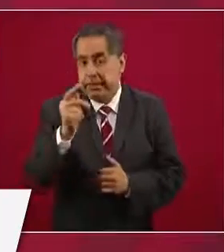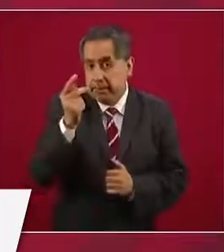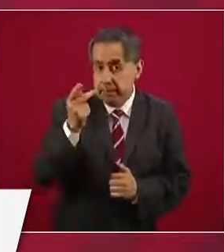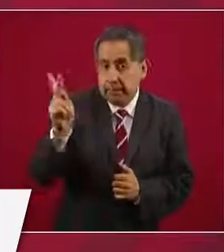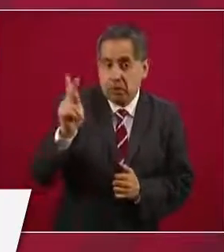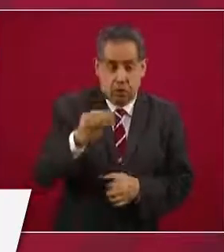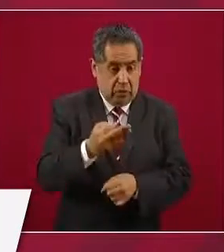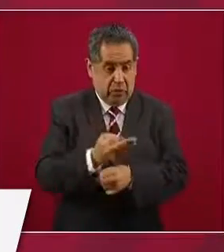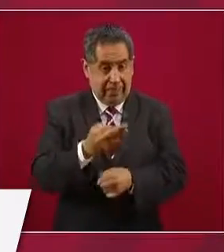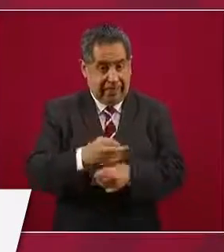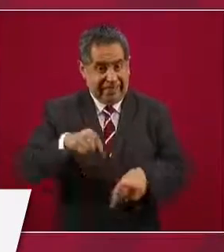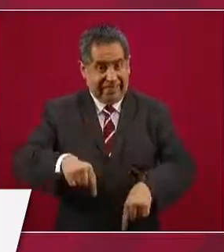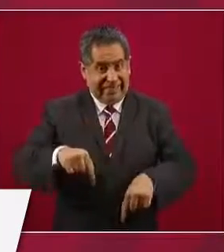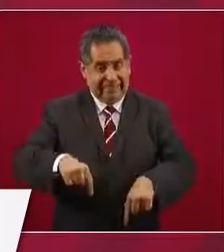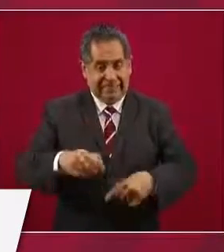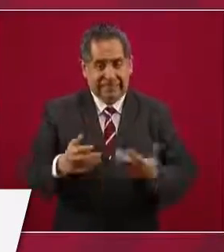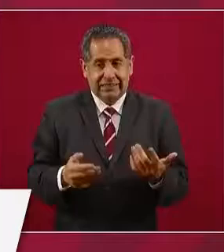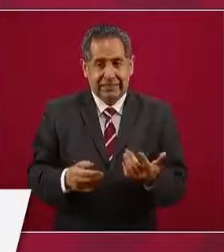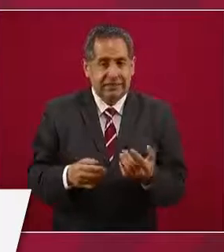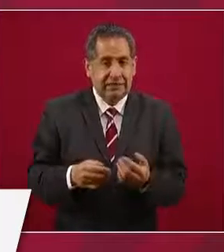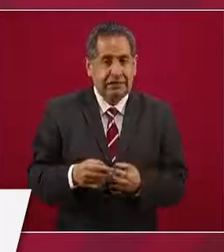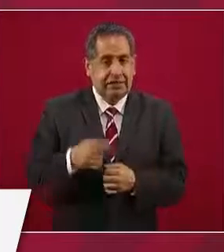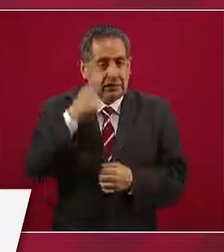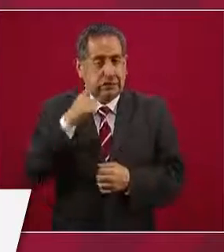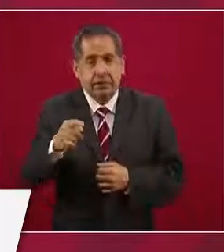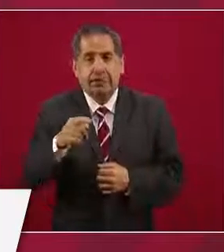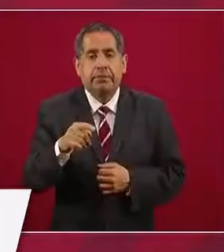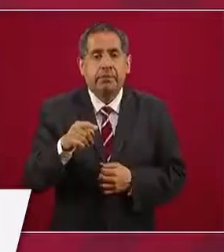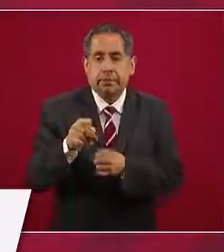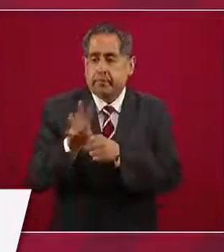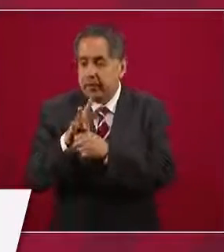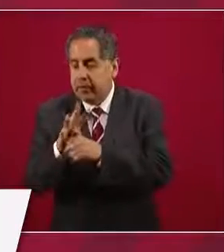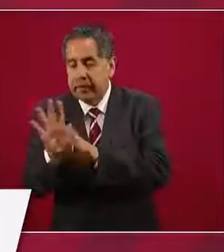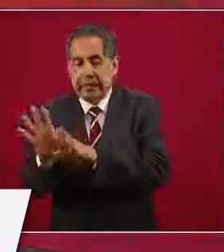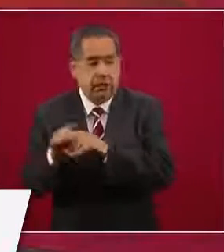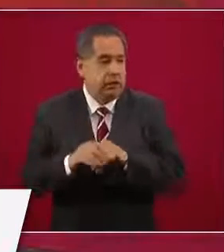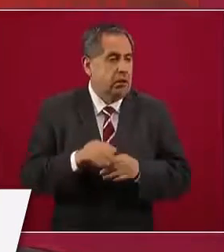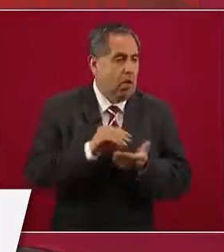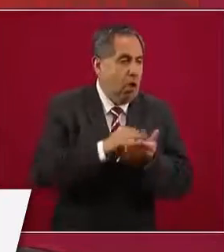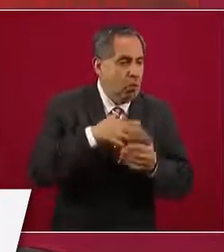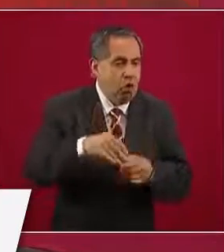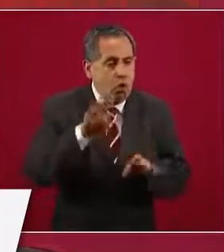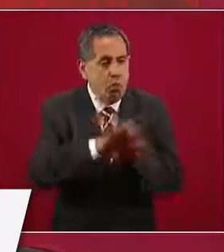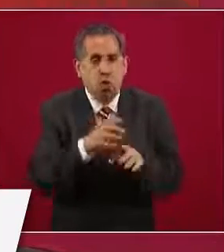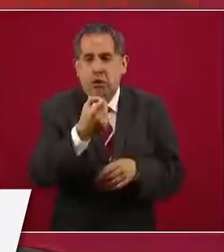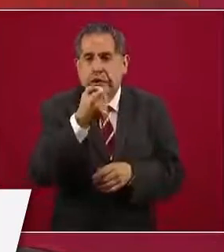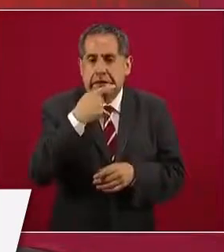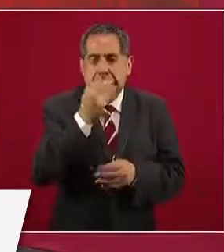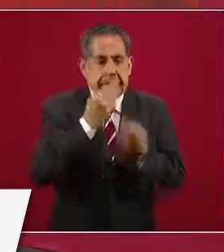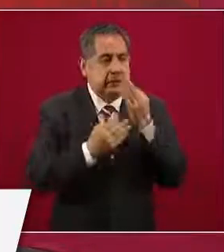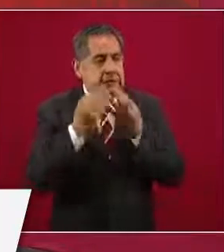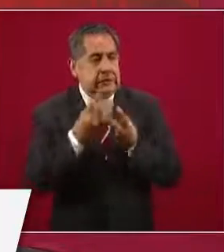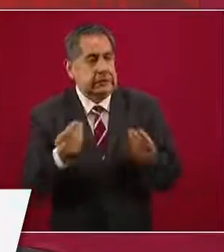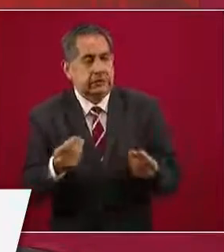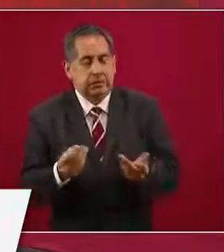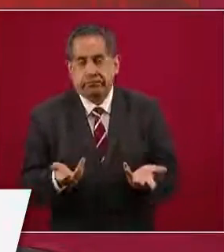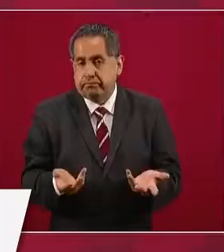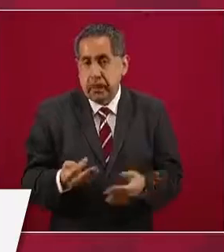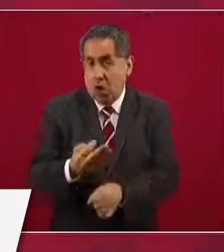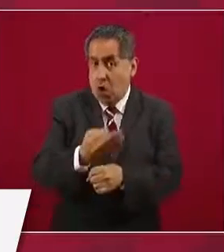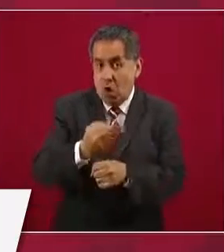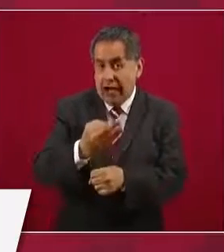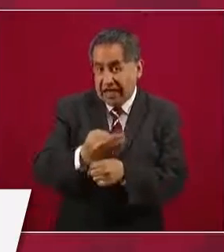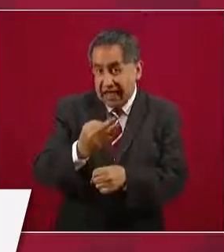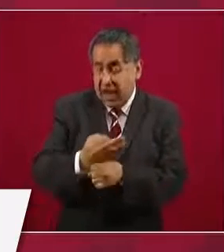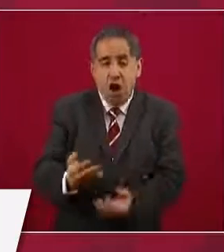aquí las alternativas se han buscado en paralelo se siguen buscando tratamientos también reiteró hasta el momento no